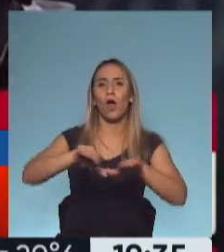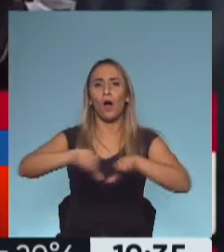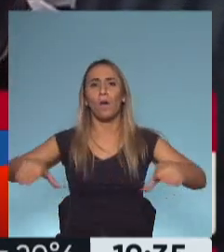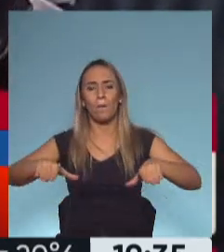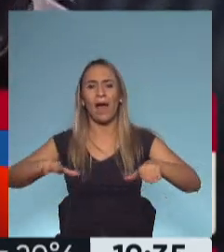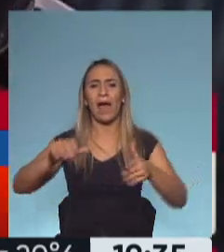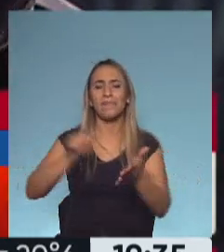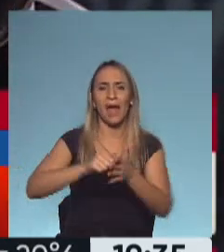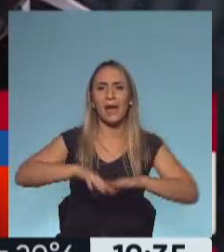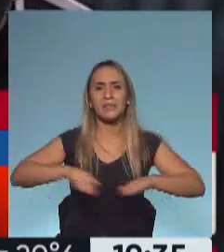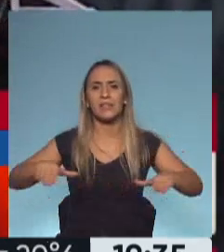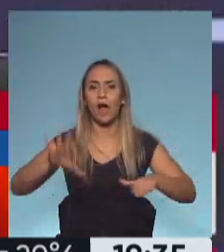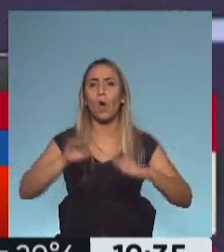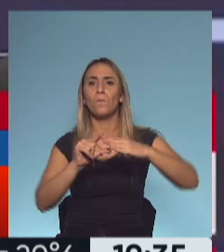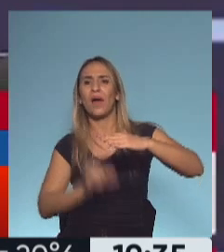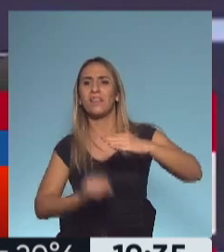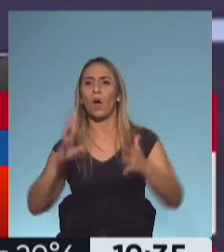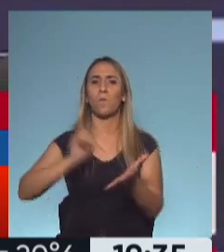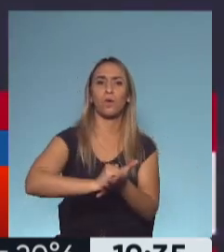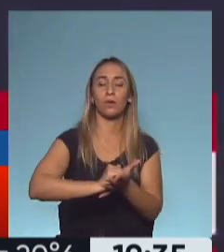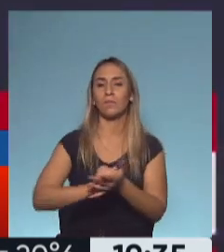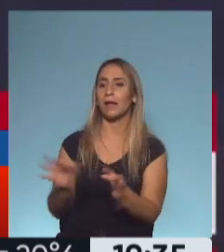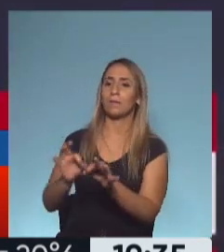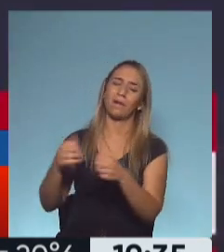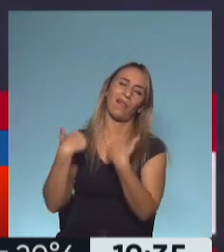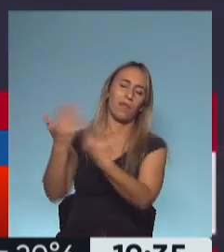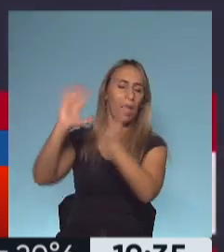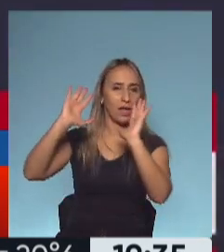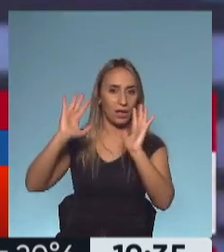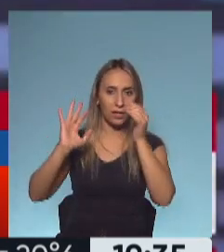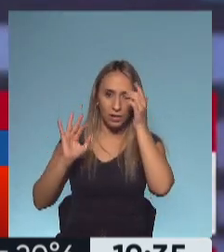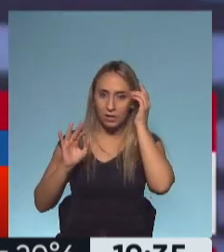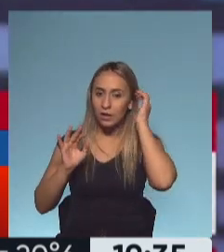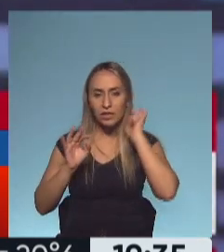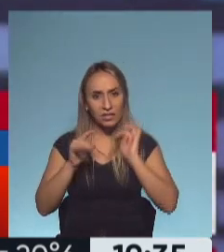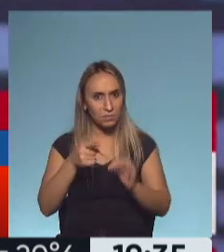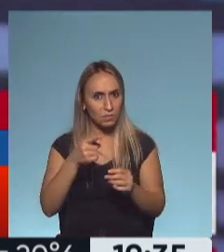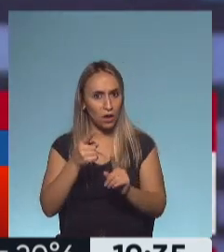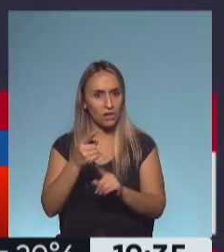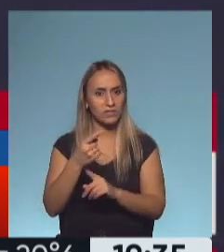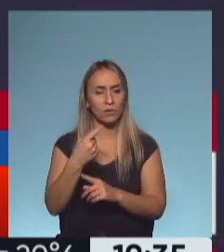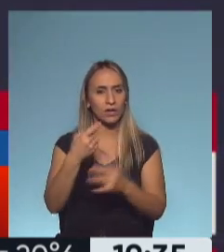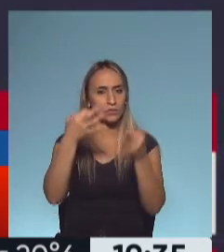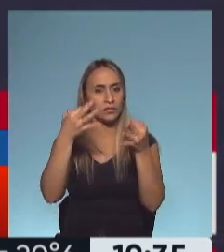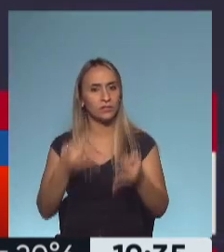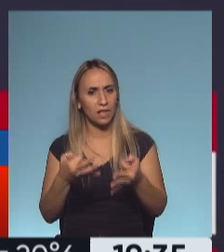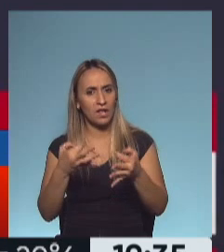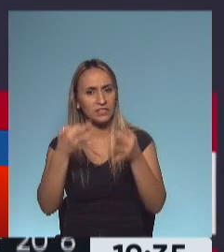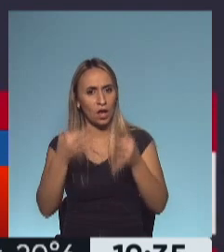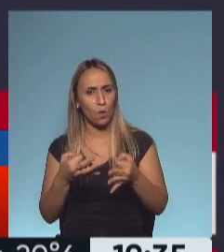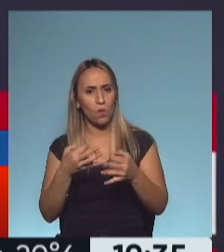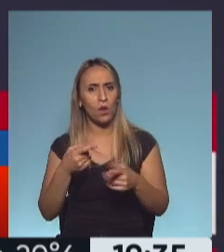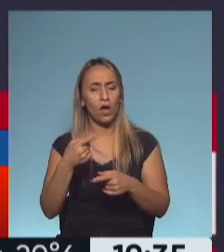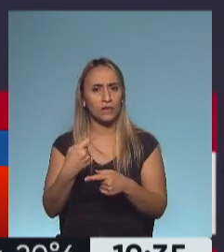continentales, ni la... Bueno, no ni sé. La Patagonia. Las Islas Malvinas se la pudimos haber dado. ¿Y el seguro de caución fue razonable? El seguro de caución,